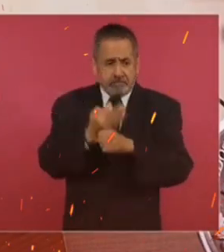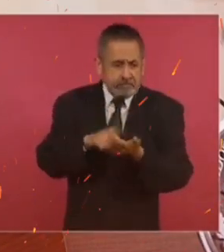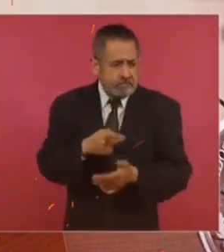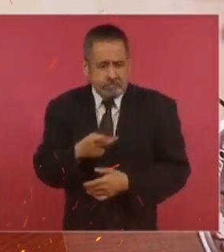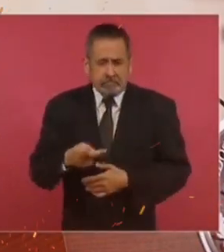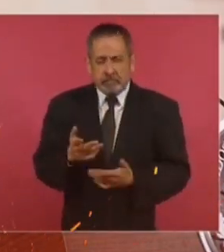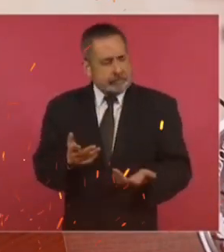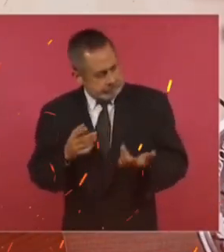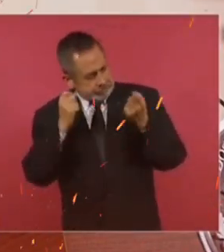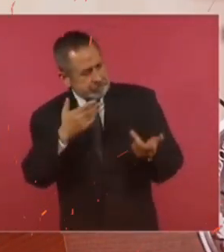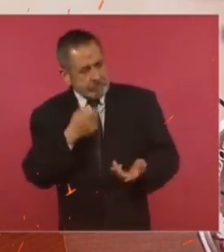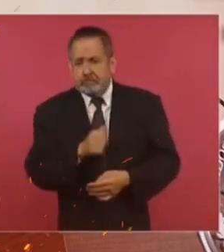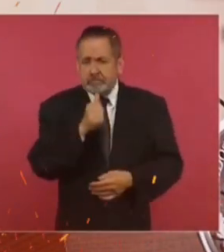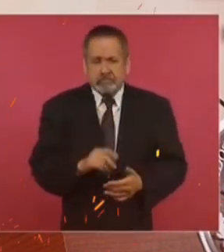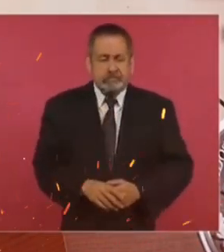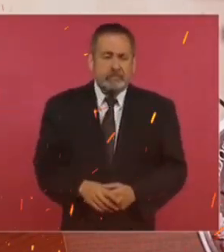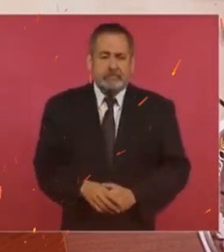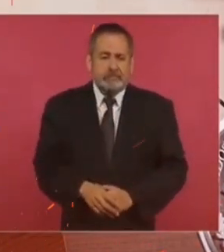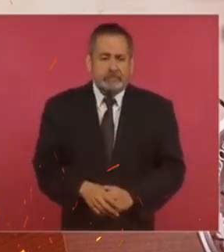pobres.